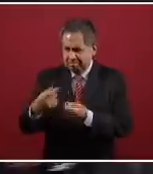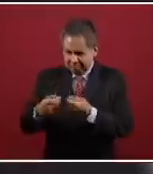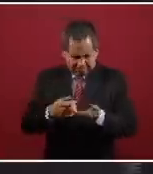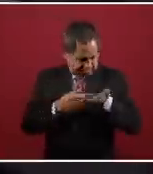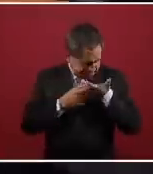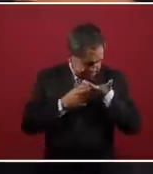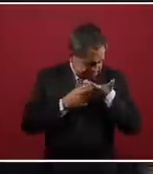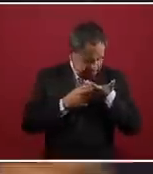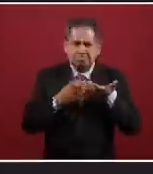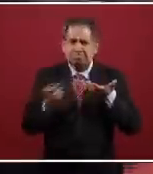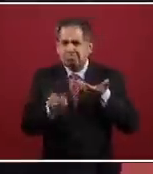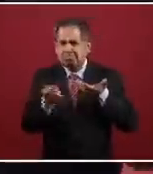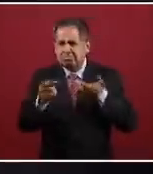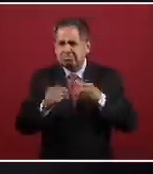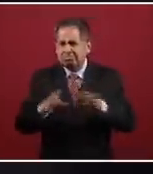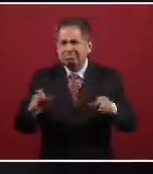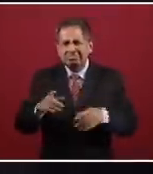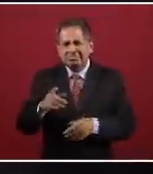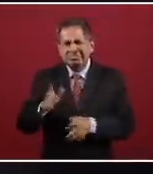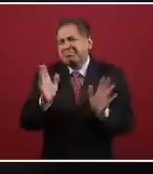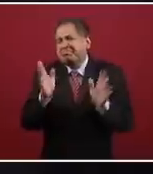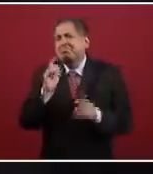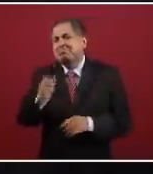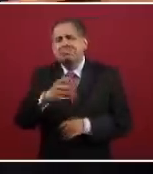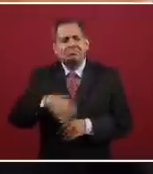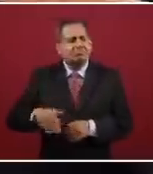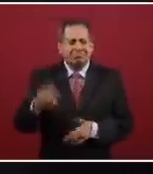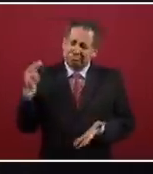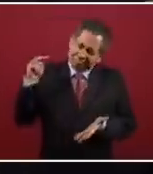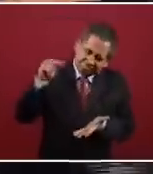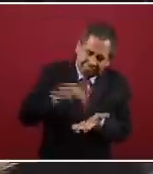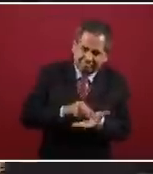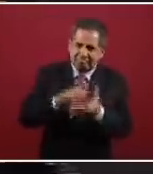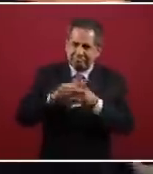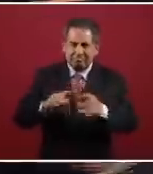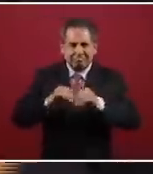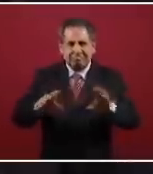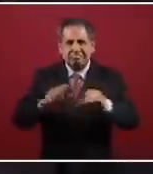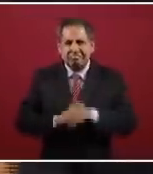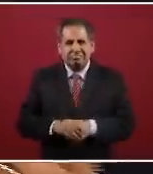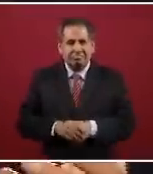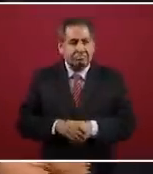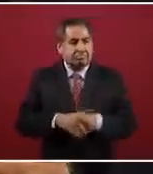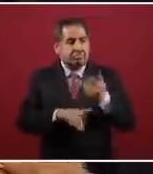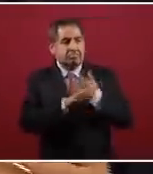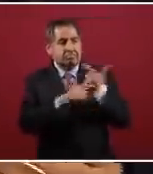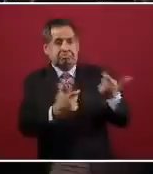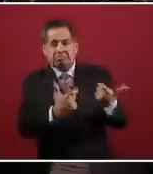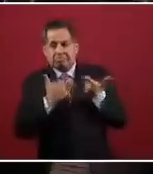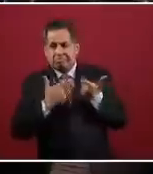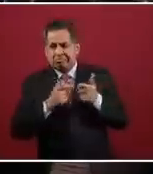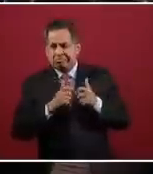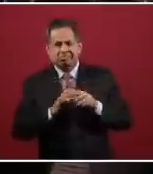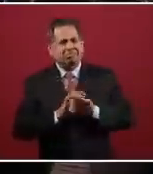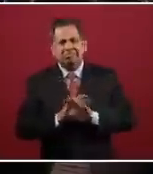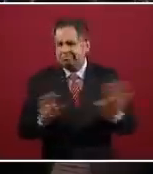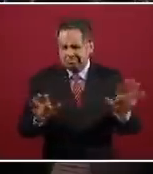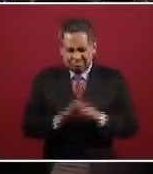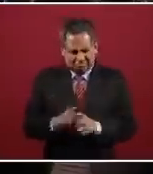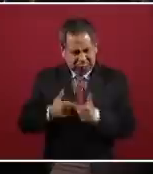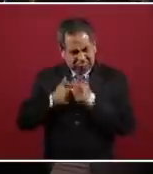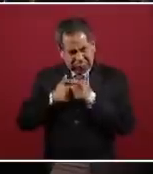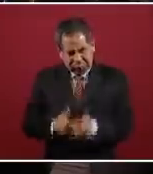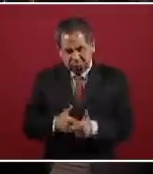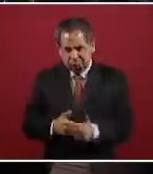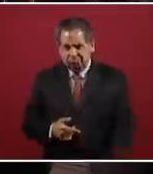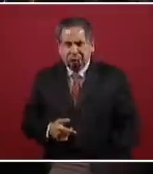¿sí? Abrimos, no, le buscamos, pero ya no nos van a acercar, o sea, ya